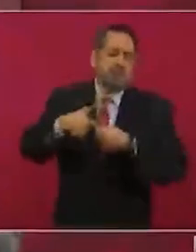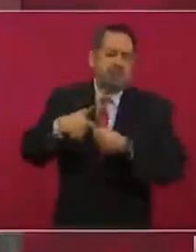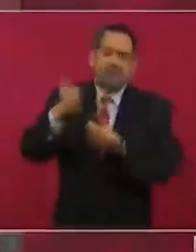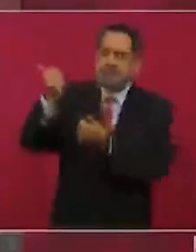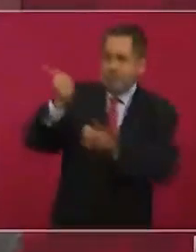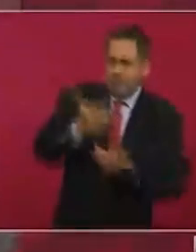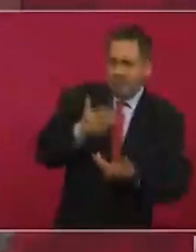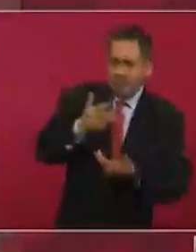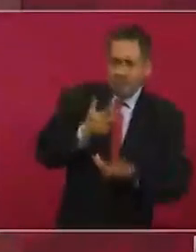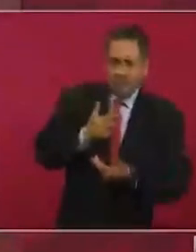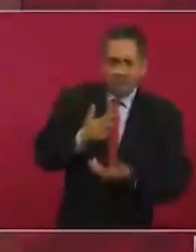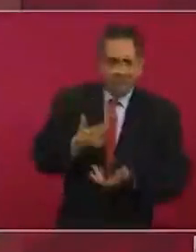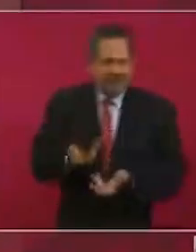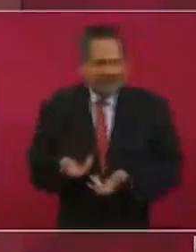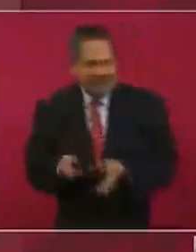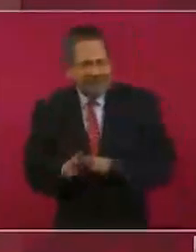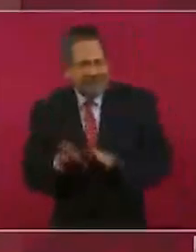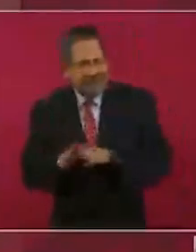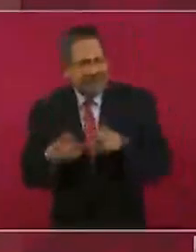y